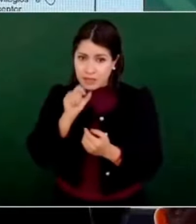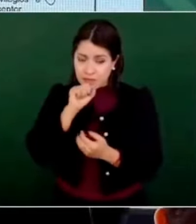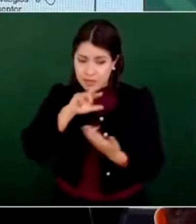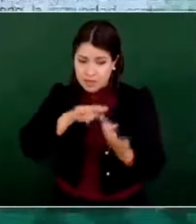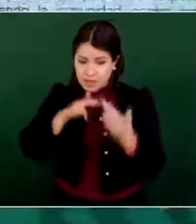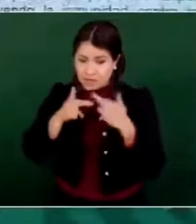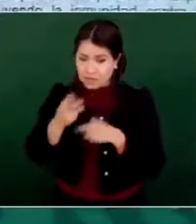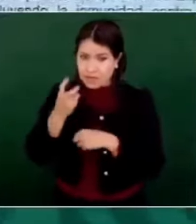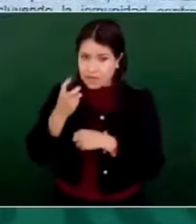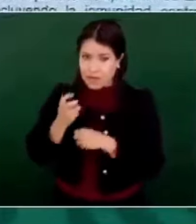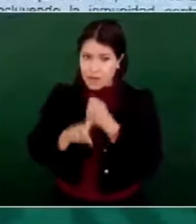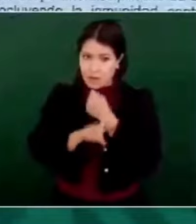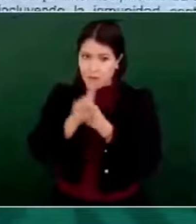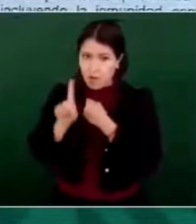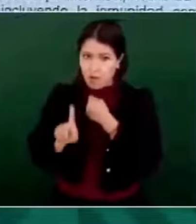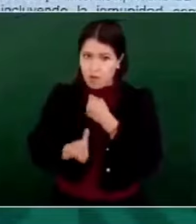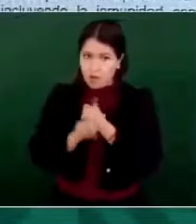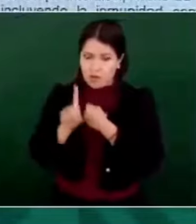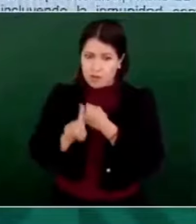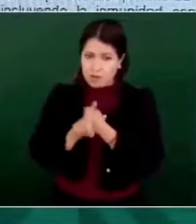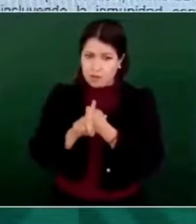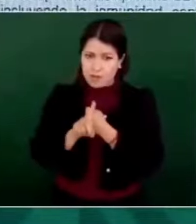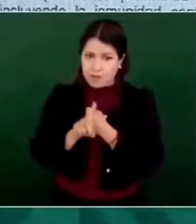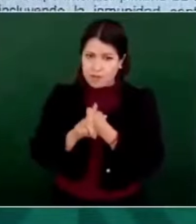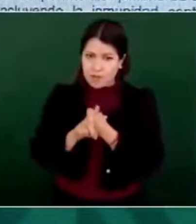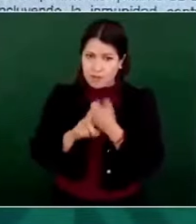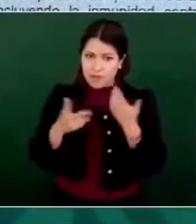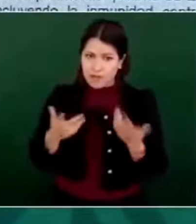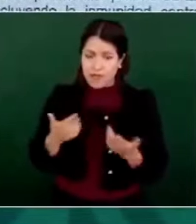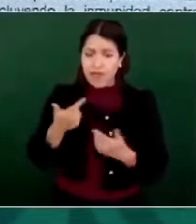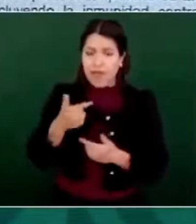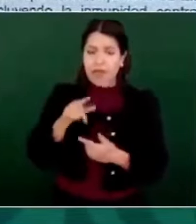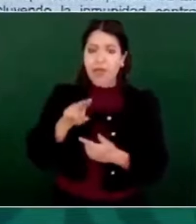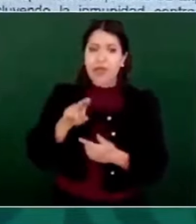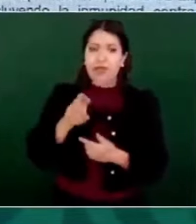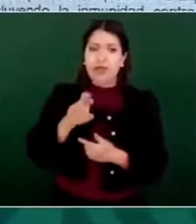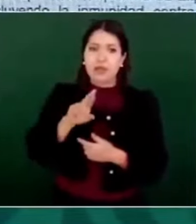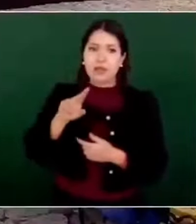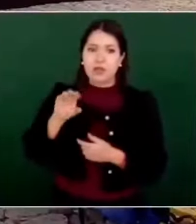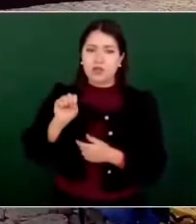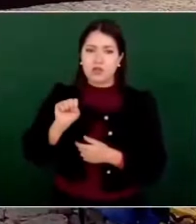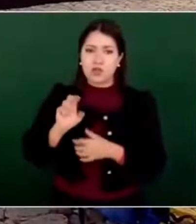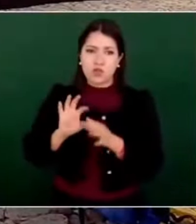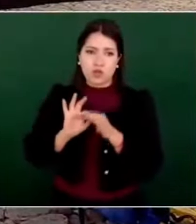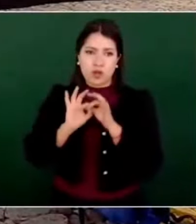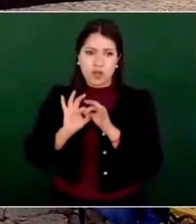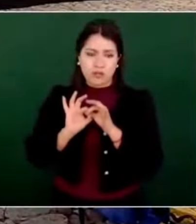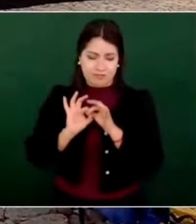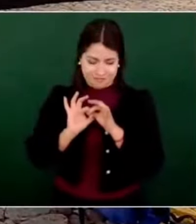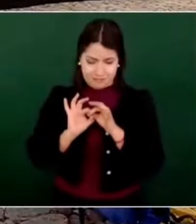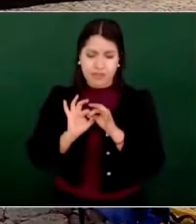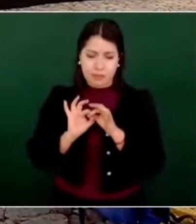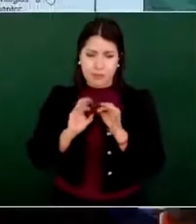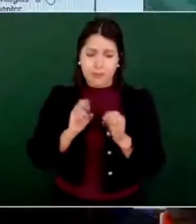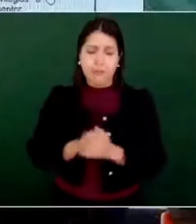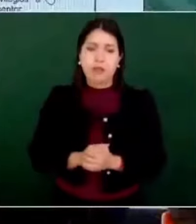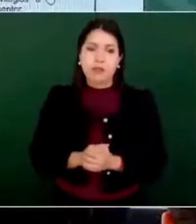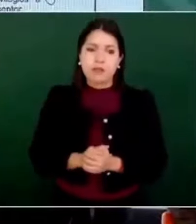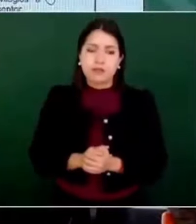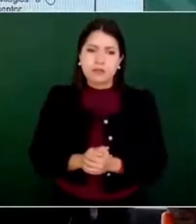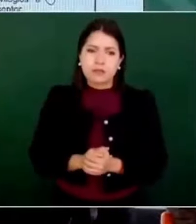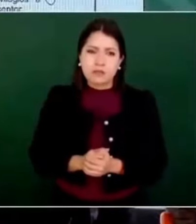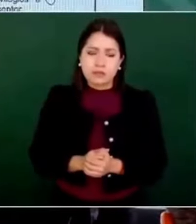y esos Guerreros Unidos y esos delincuentes que fueron